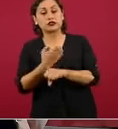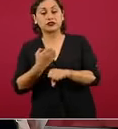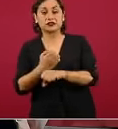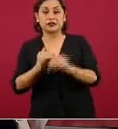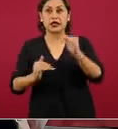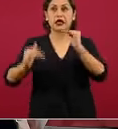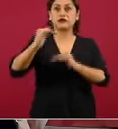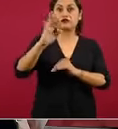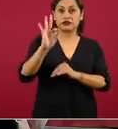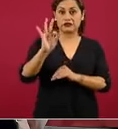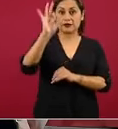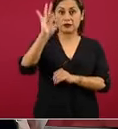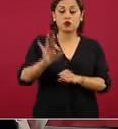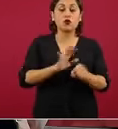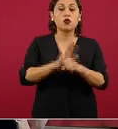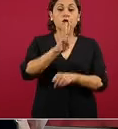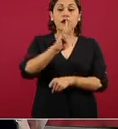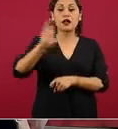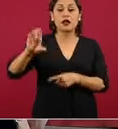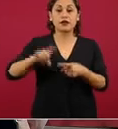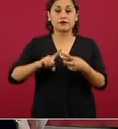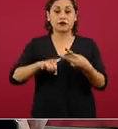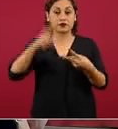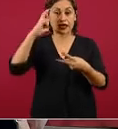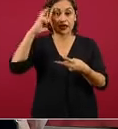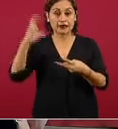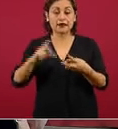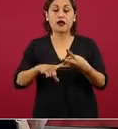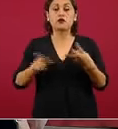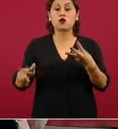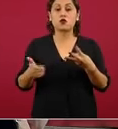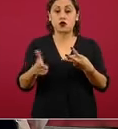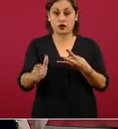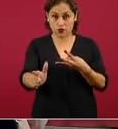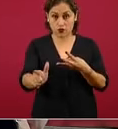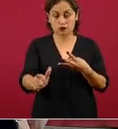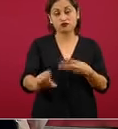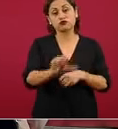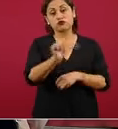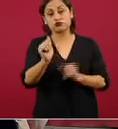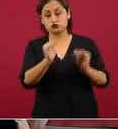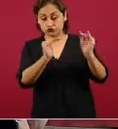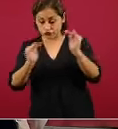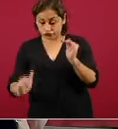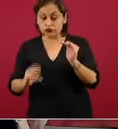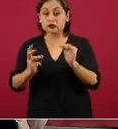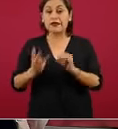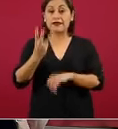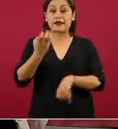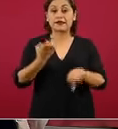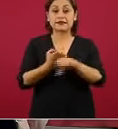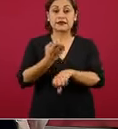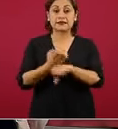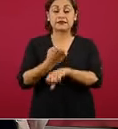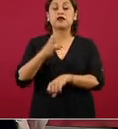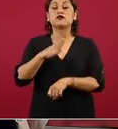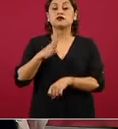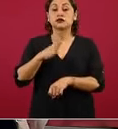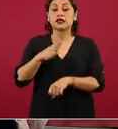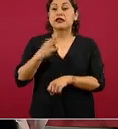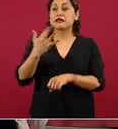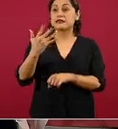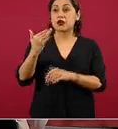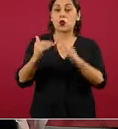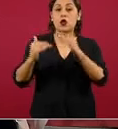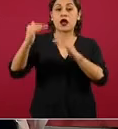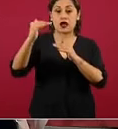de 80, que son Baja California, Hidalgo y Guanajuato. Y después tenemos otros 3 estados que están por arriba de 50, pero abajo